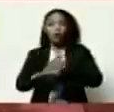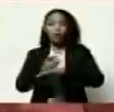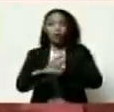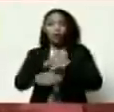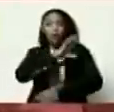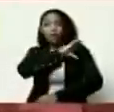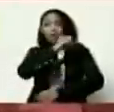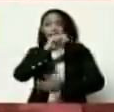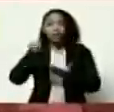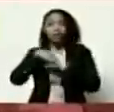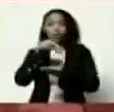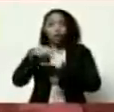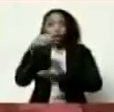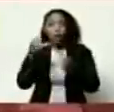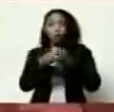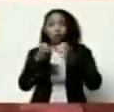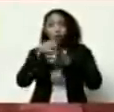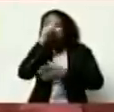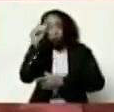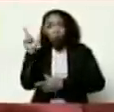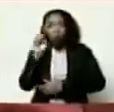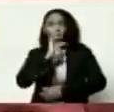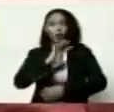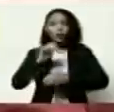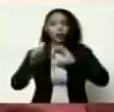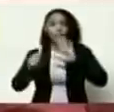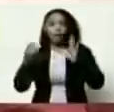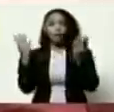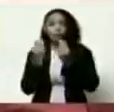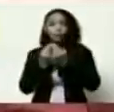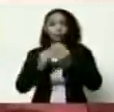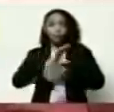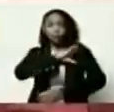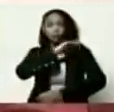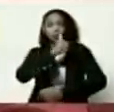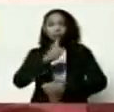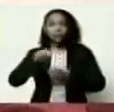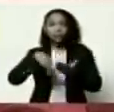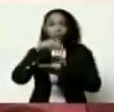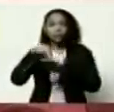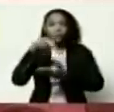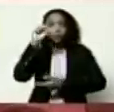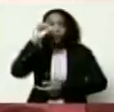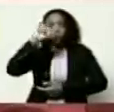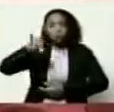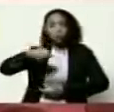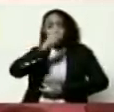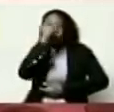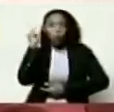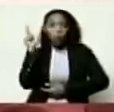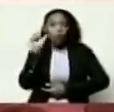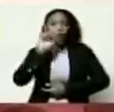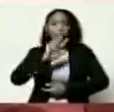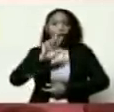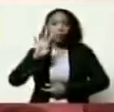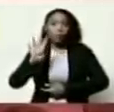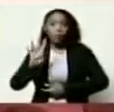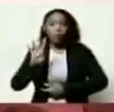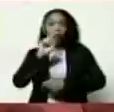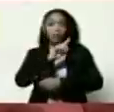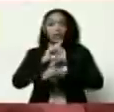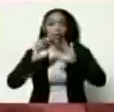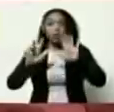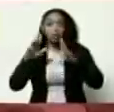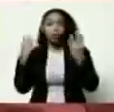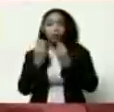Nacional del Partido, 46 compañeros, la Dirección Nacional de la JPSUV, 34, 18